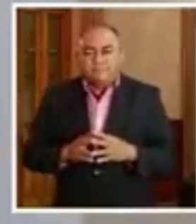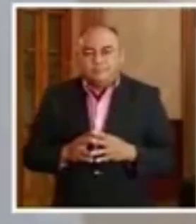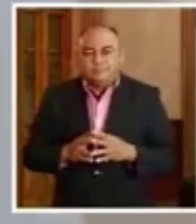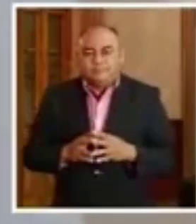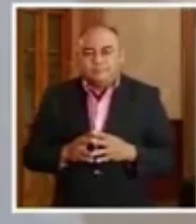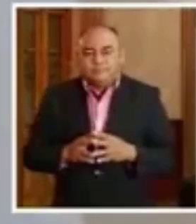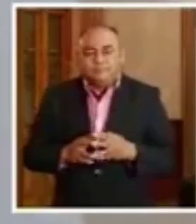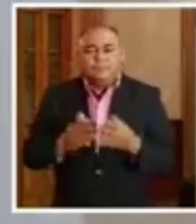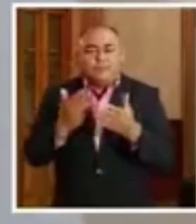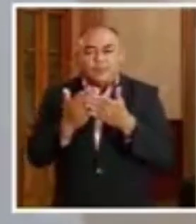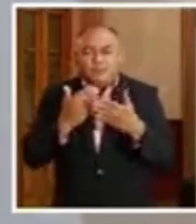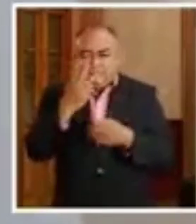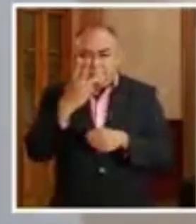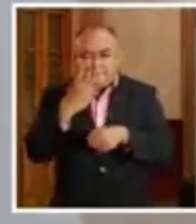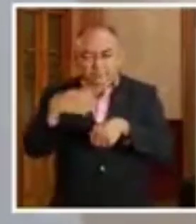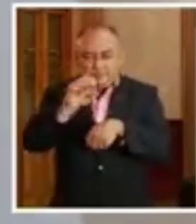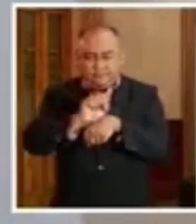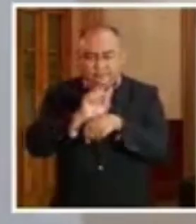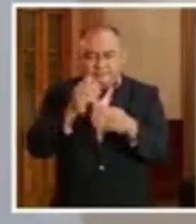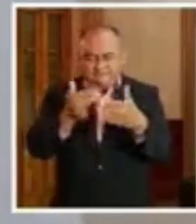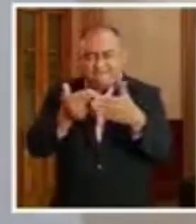Hace 3 semanas,